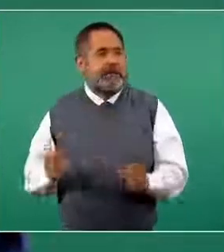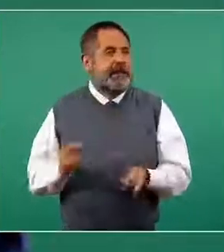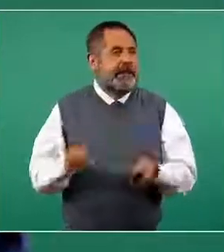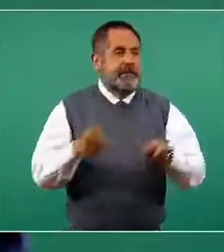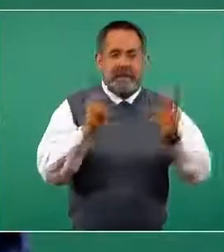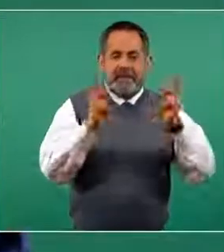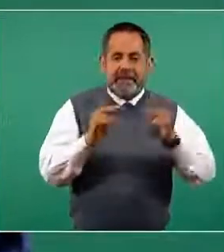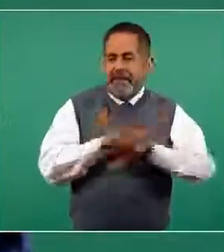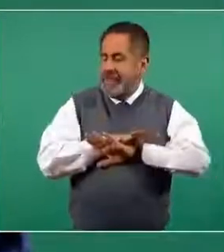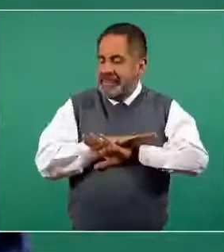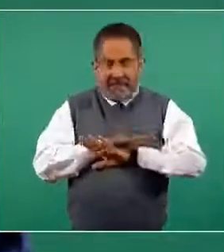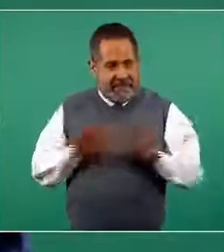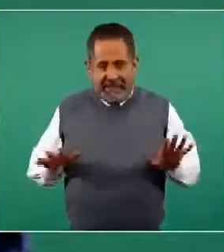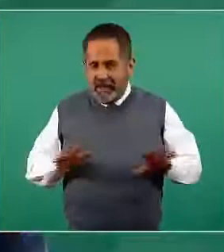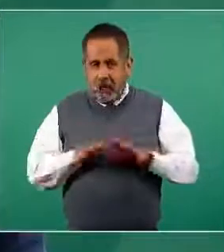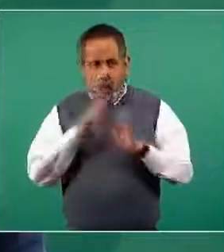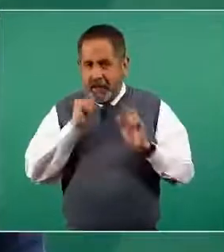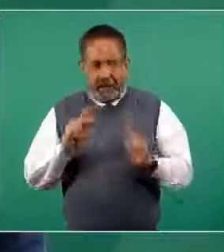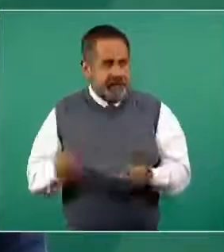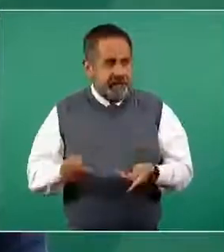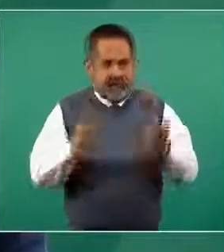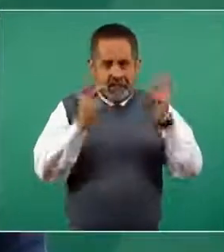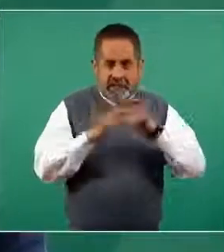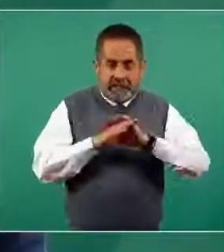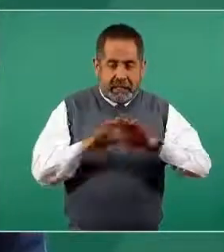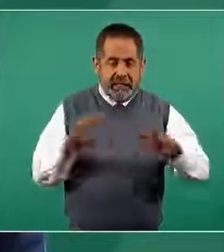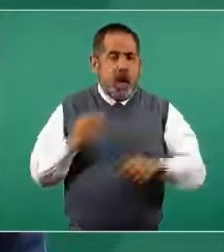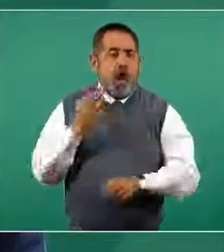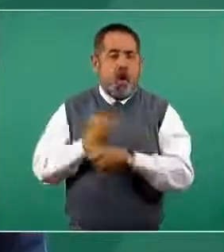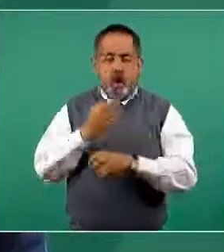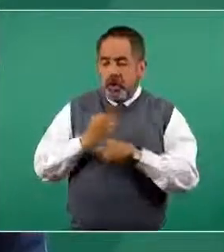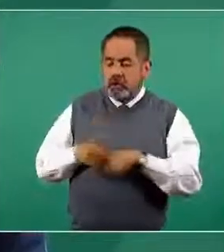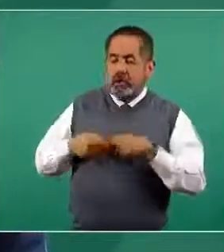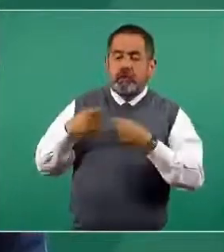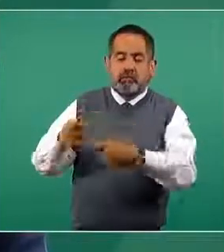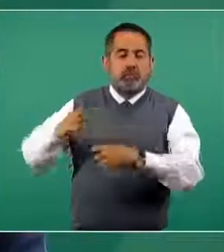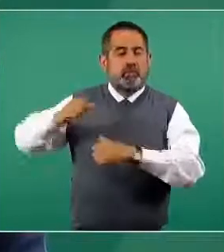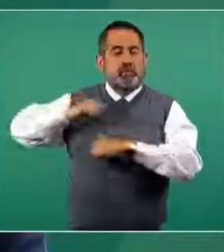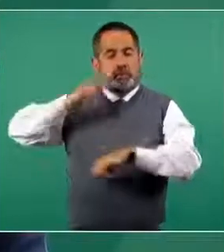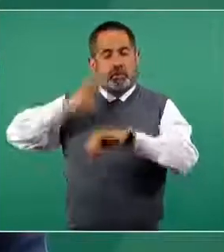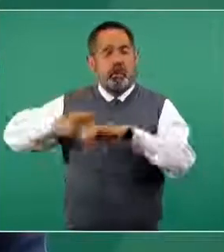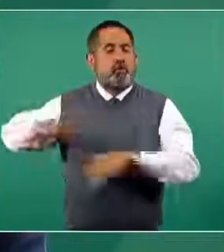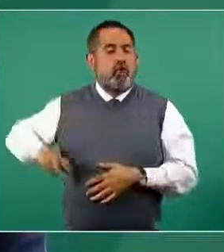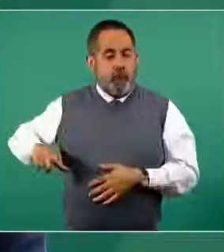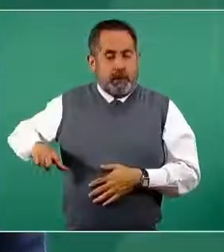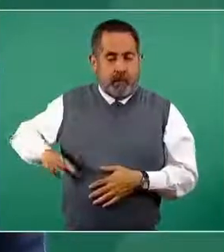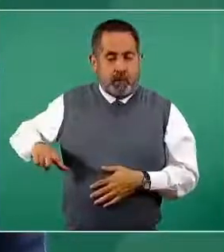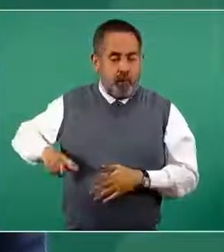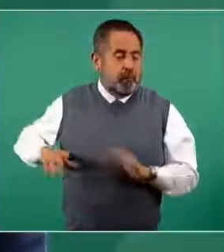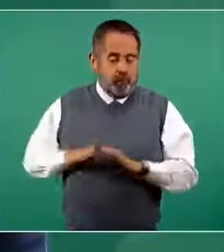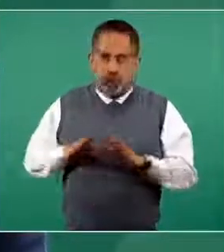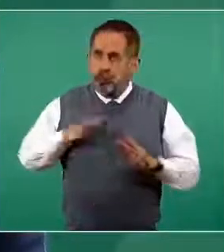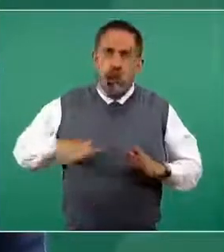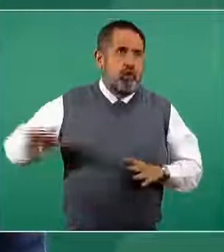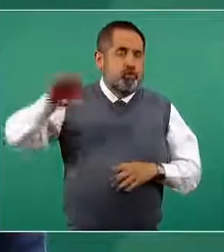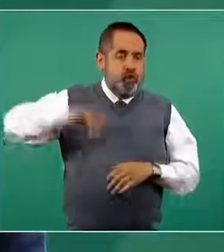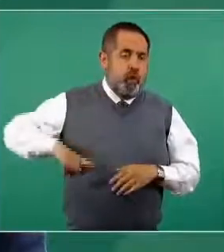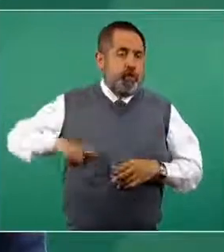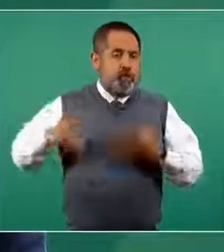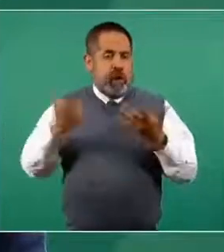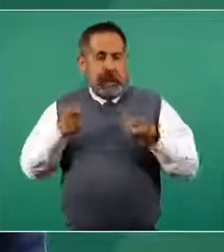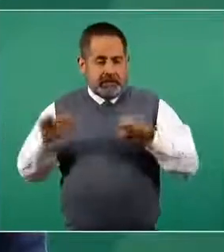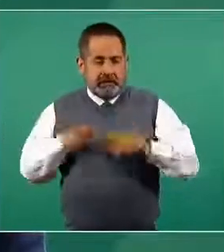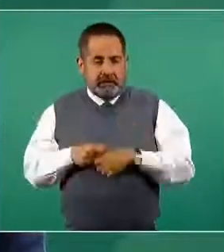vacunas en ninguna parte del mundo y en este momento están a cargo de los gobiernos. El proceso de observación